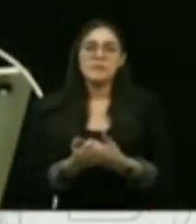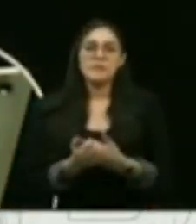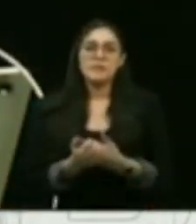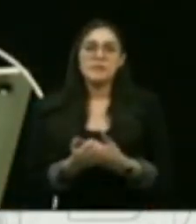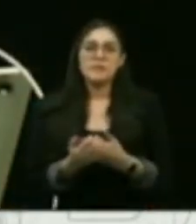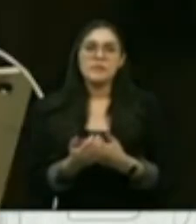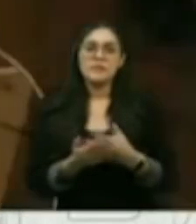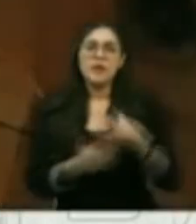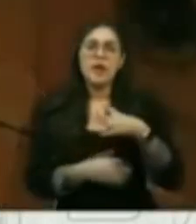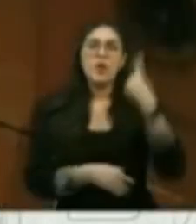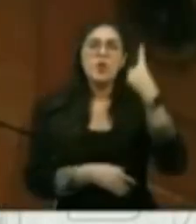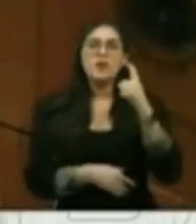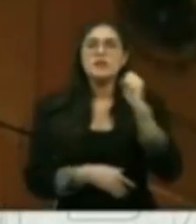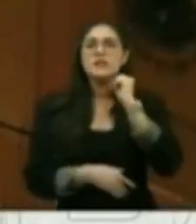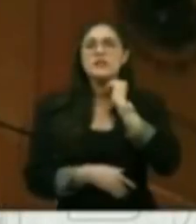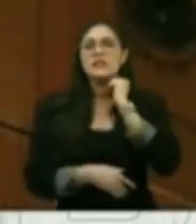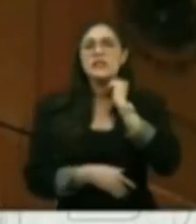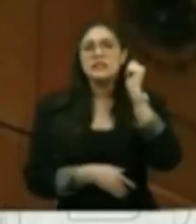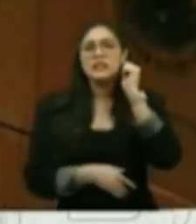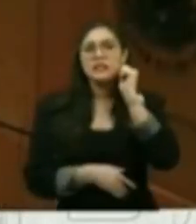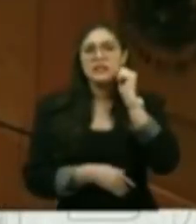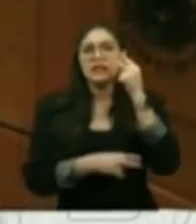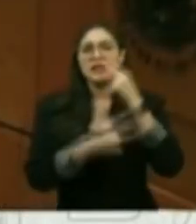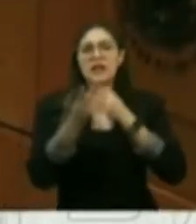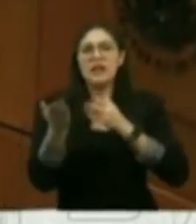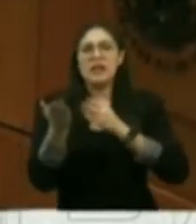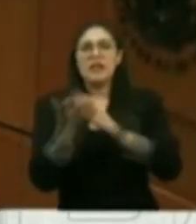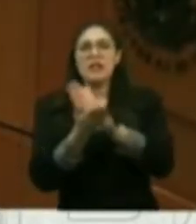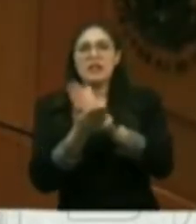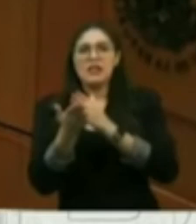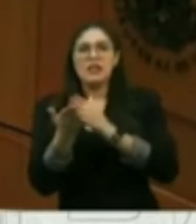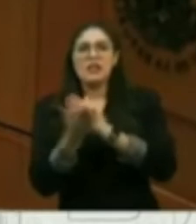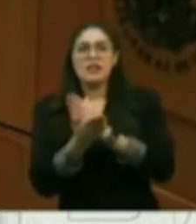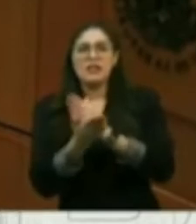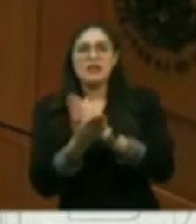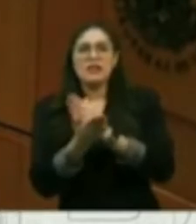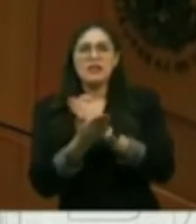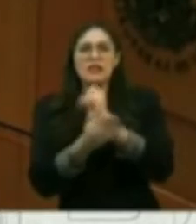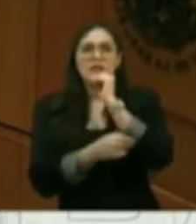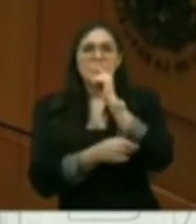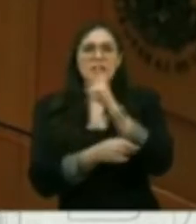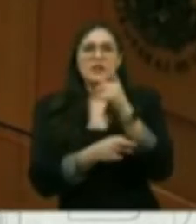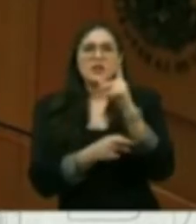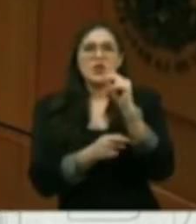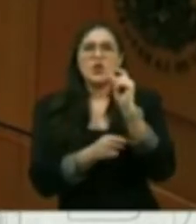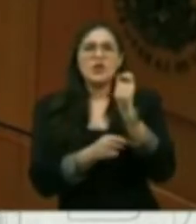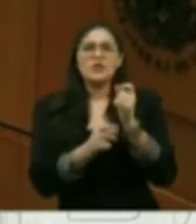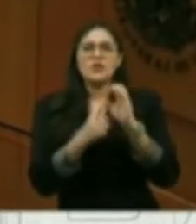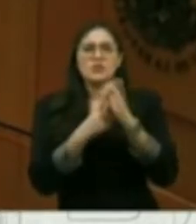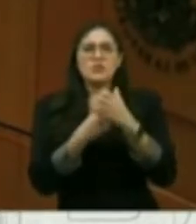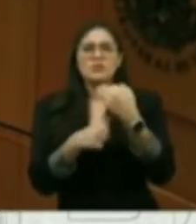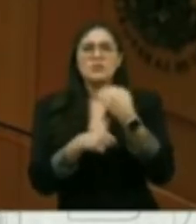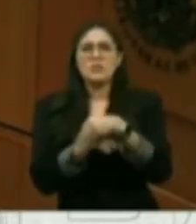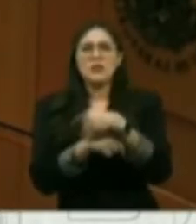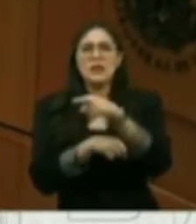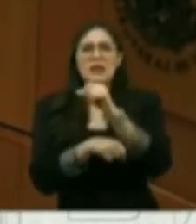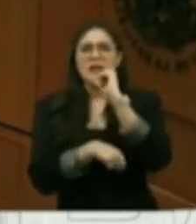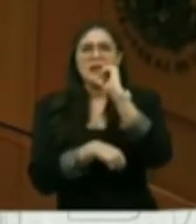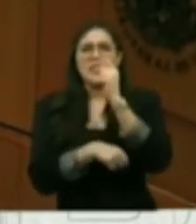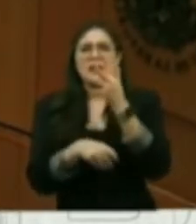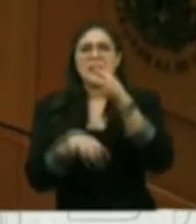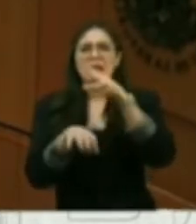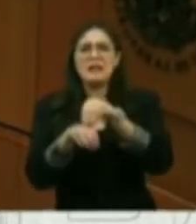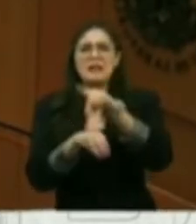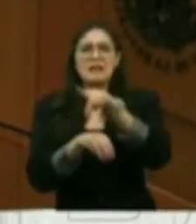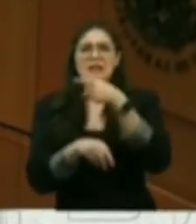que interviene todo el tiempo, Víctor, que ni es de la permanente y se la pasa hablando. Ya,